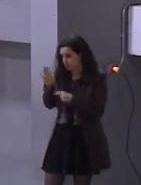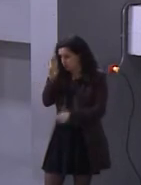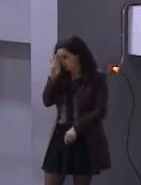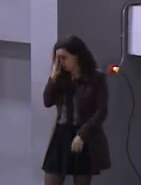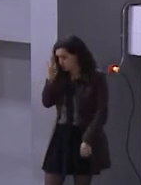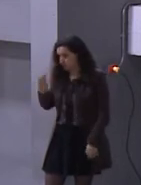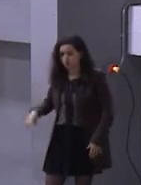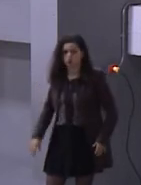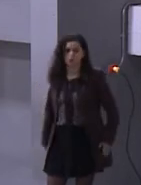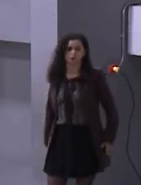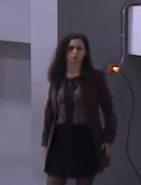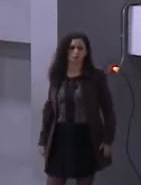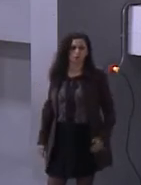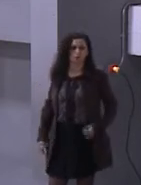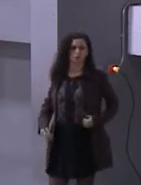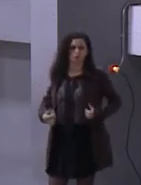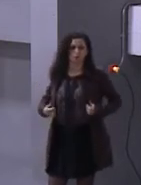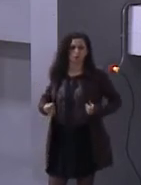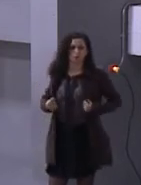inquietudes.